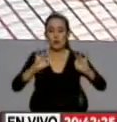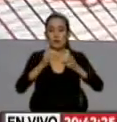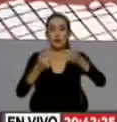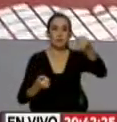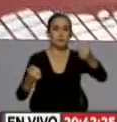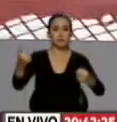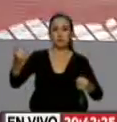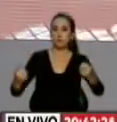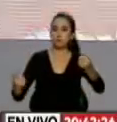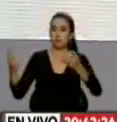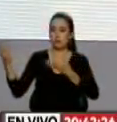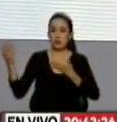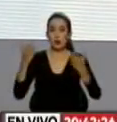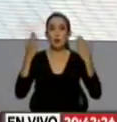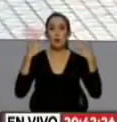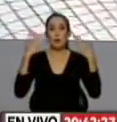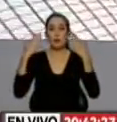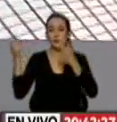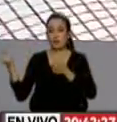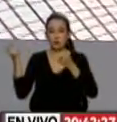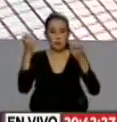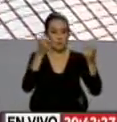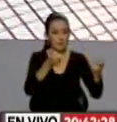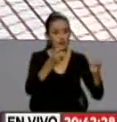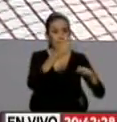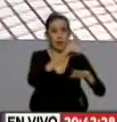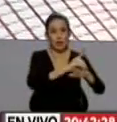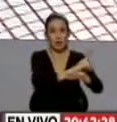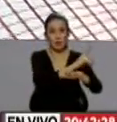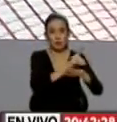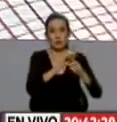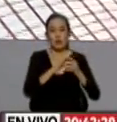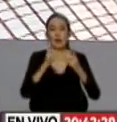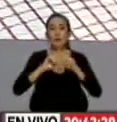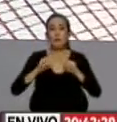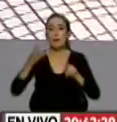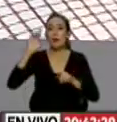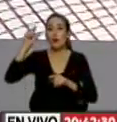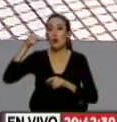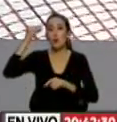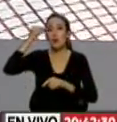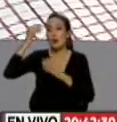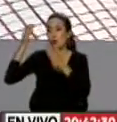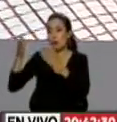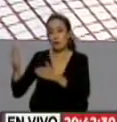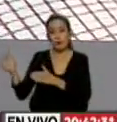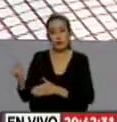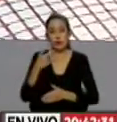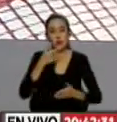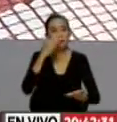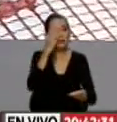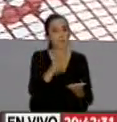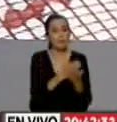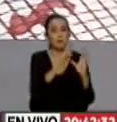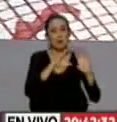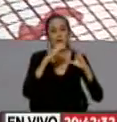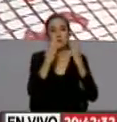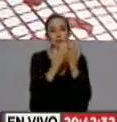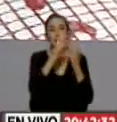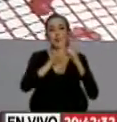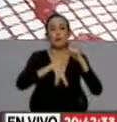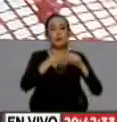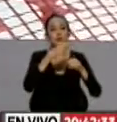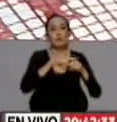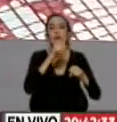tanqueros enviados desde Guayaquil. La gobernadora del Guayas pedirá la suspensión de clases en el cantón hasta que se normalice